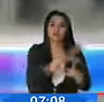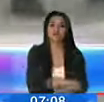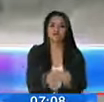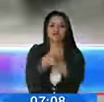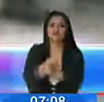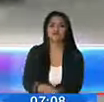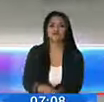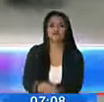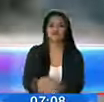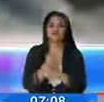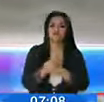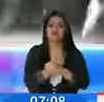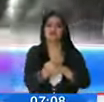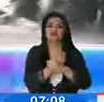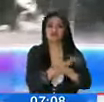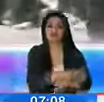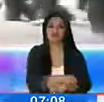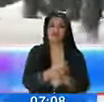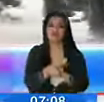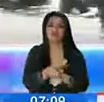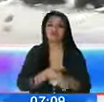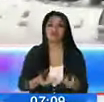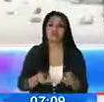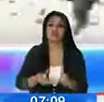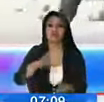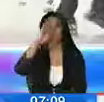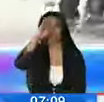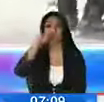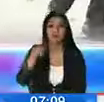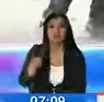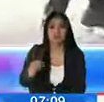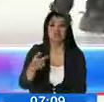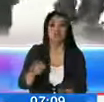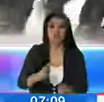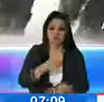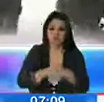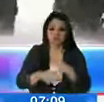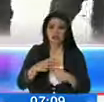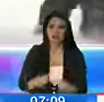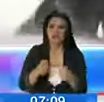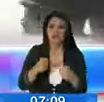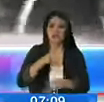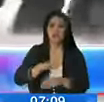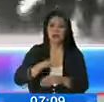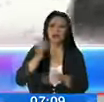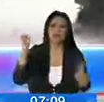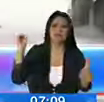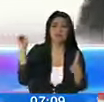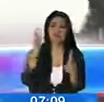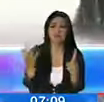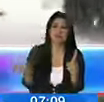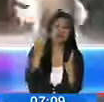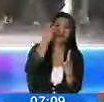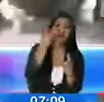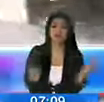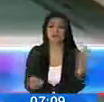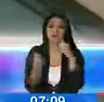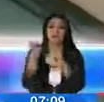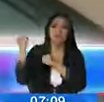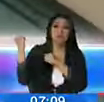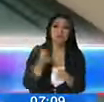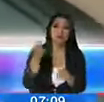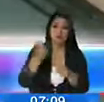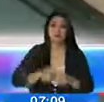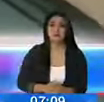de varios forcejeos. Así también agentes policiales fueron heridos al recibir el impacto de las piedras y palos.